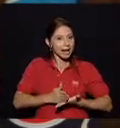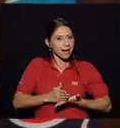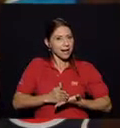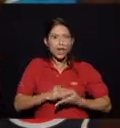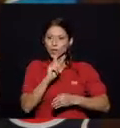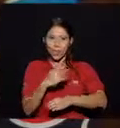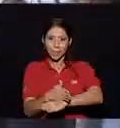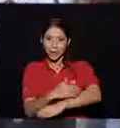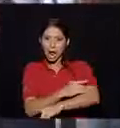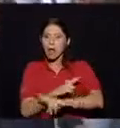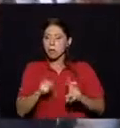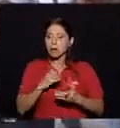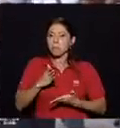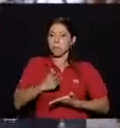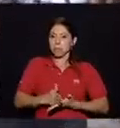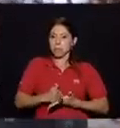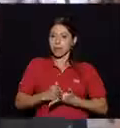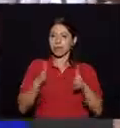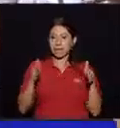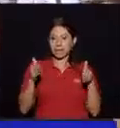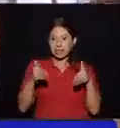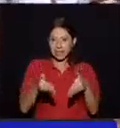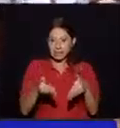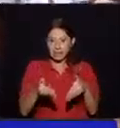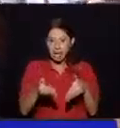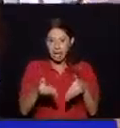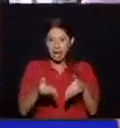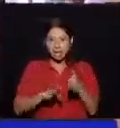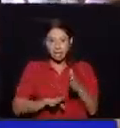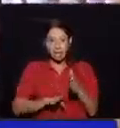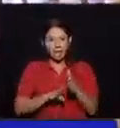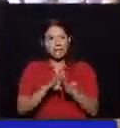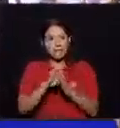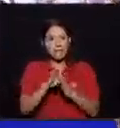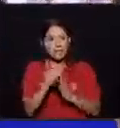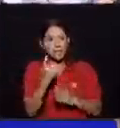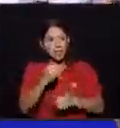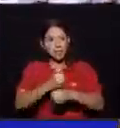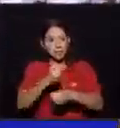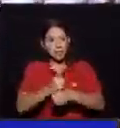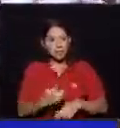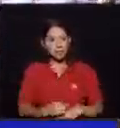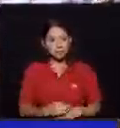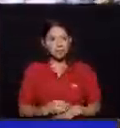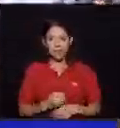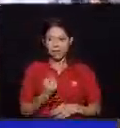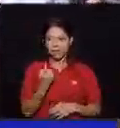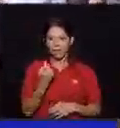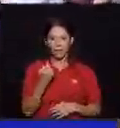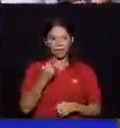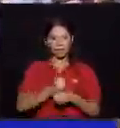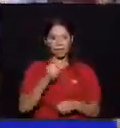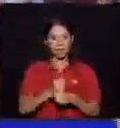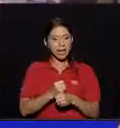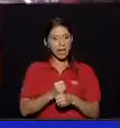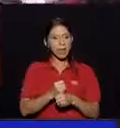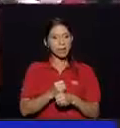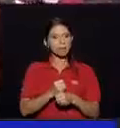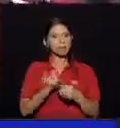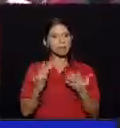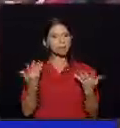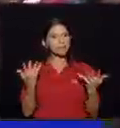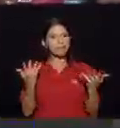mejorado, pero por lo menos frenar la tendencia del crecimiento del desempleo. El desempleo ha venido bajando, o sea, cada